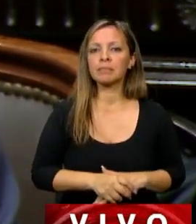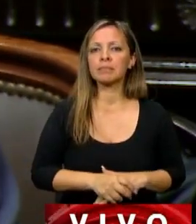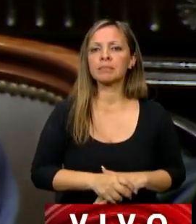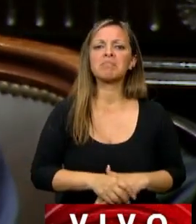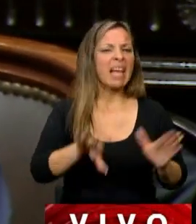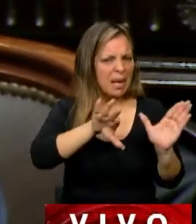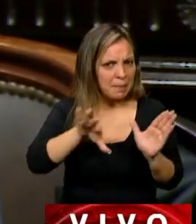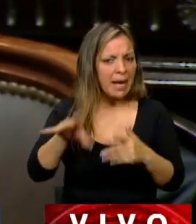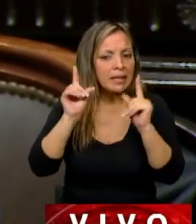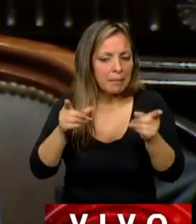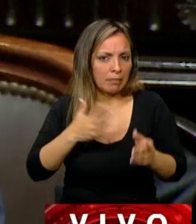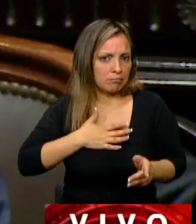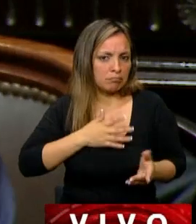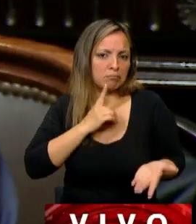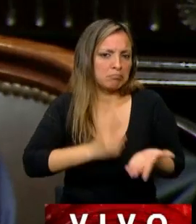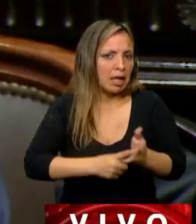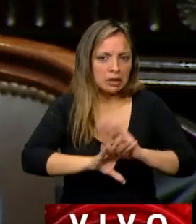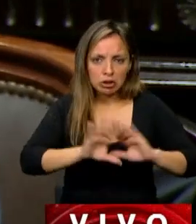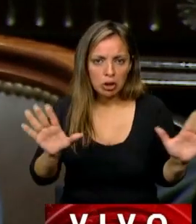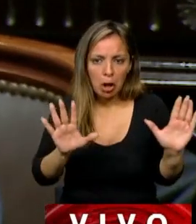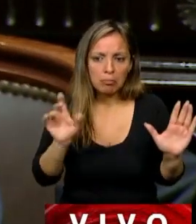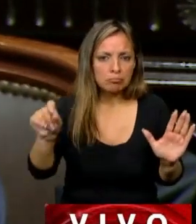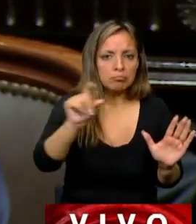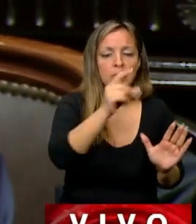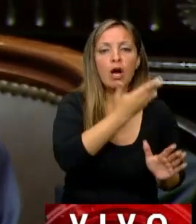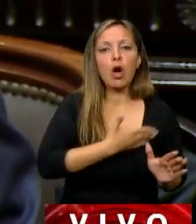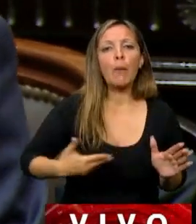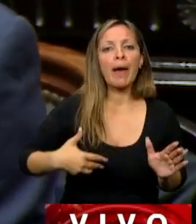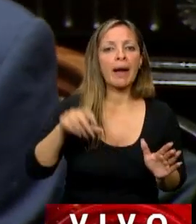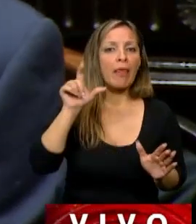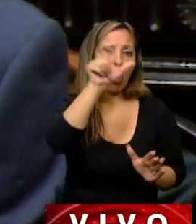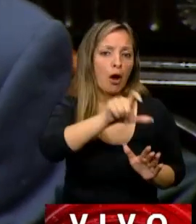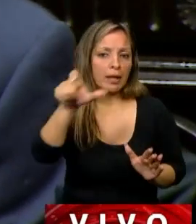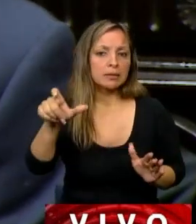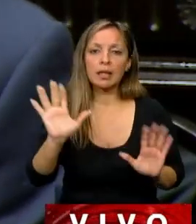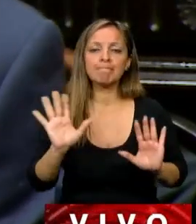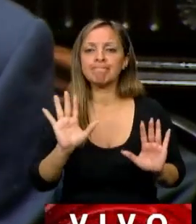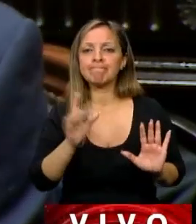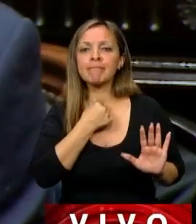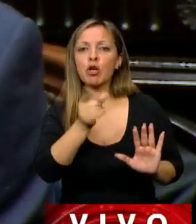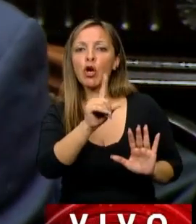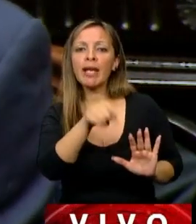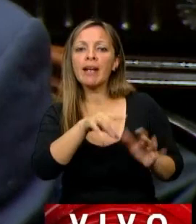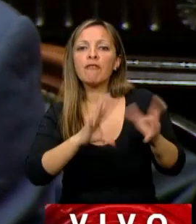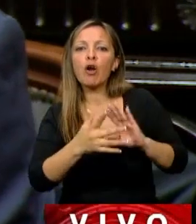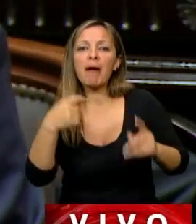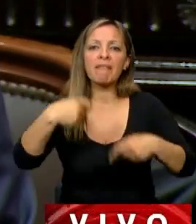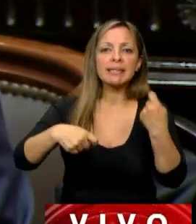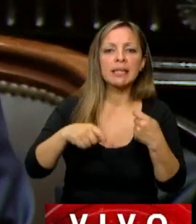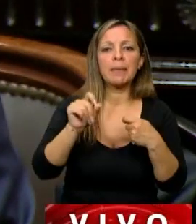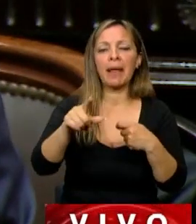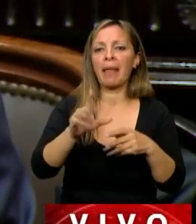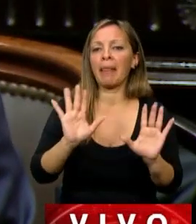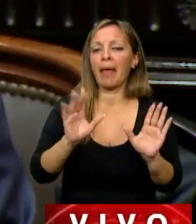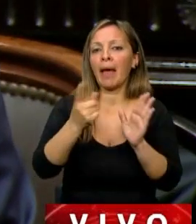Más allá de la decisión autónoma también de muchos gobernadores de no usar esta flexibilización a